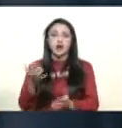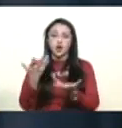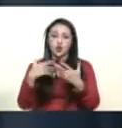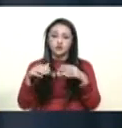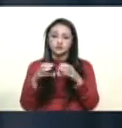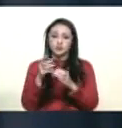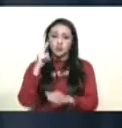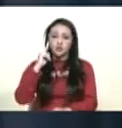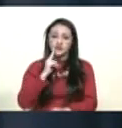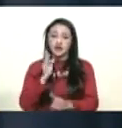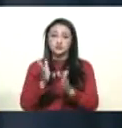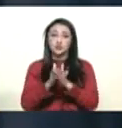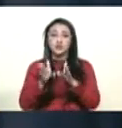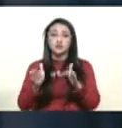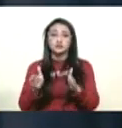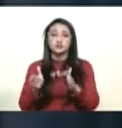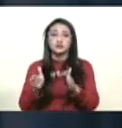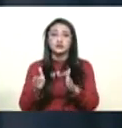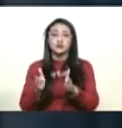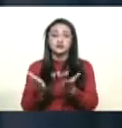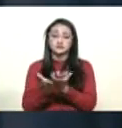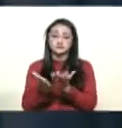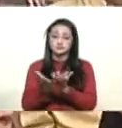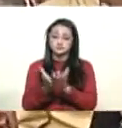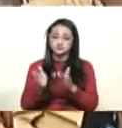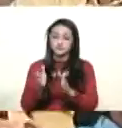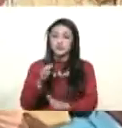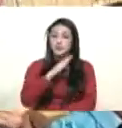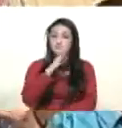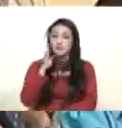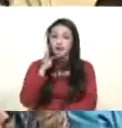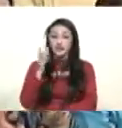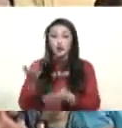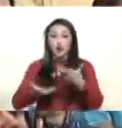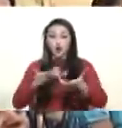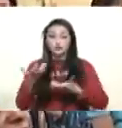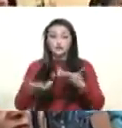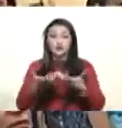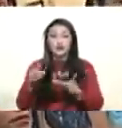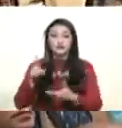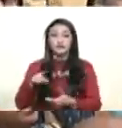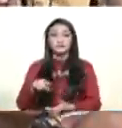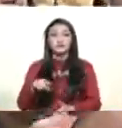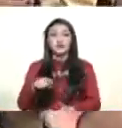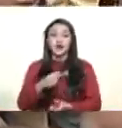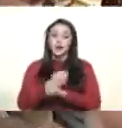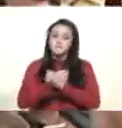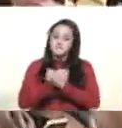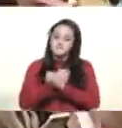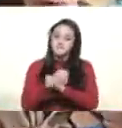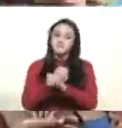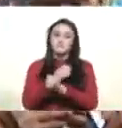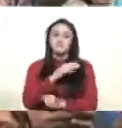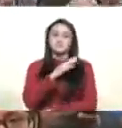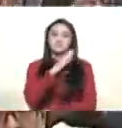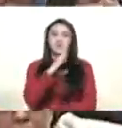Organización Bolivariana Estudiantil, a las madres cocineras, amadas madres